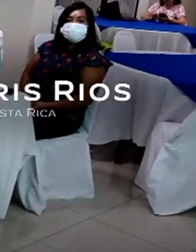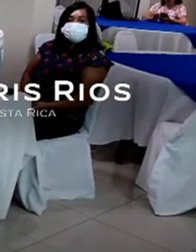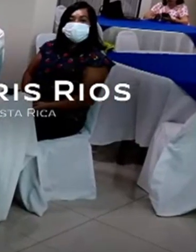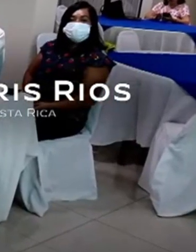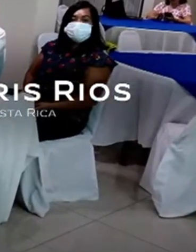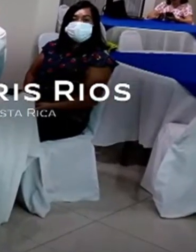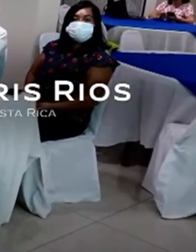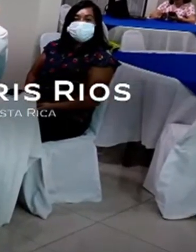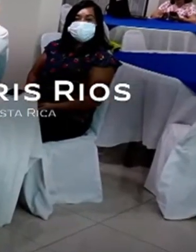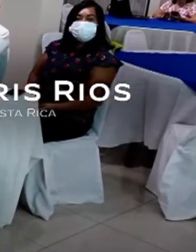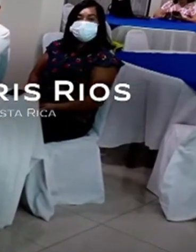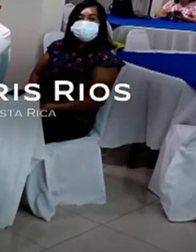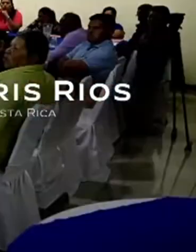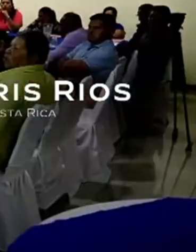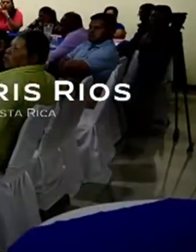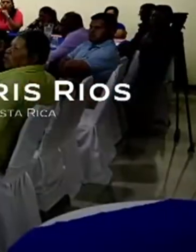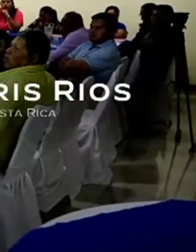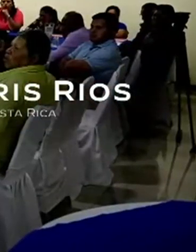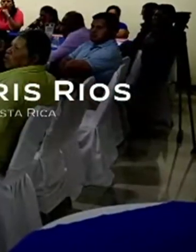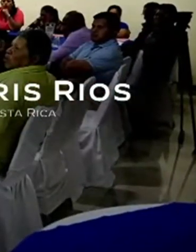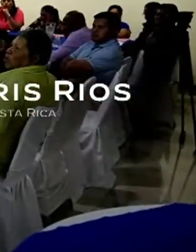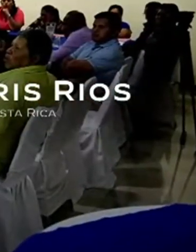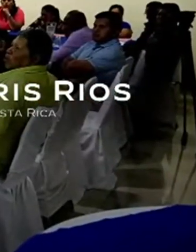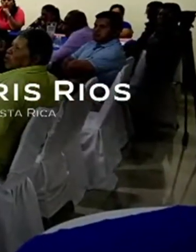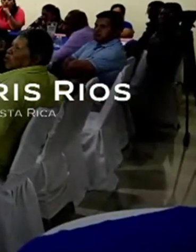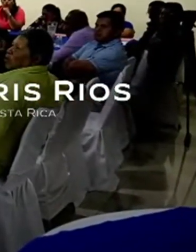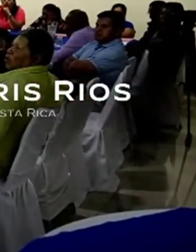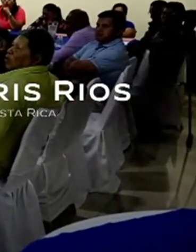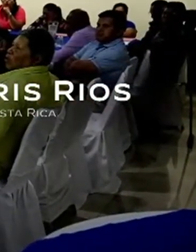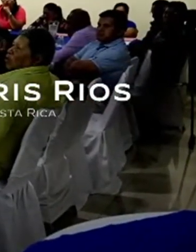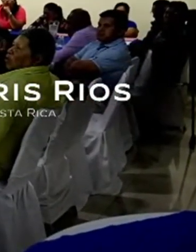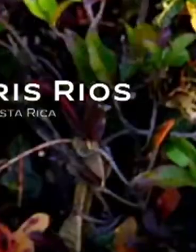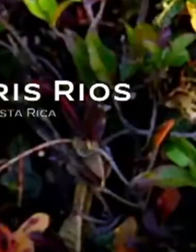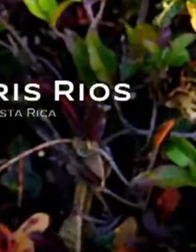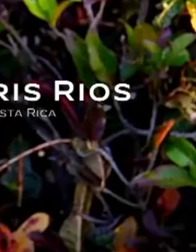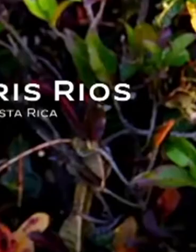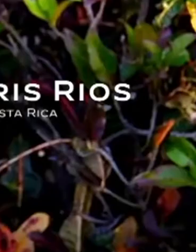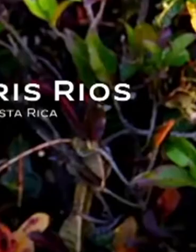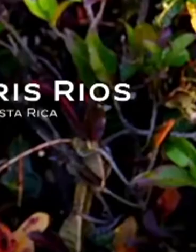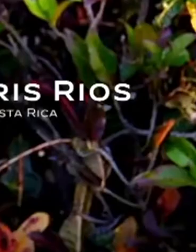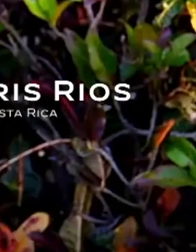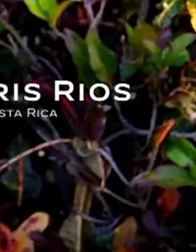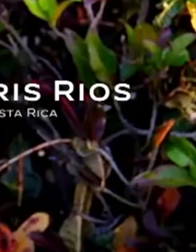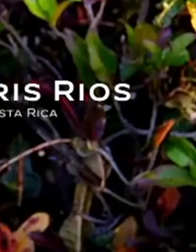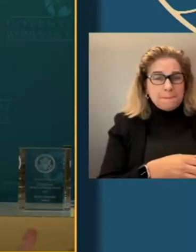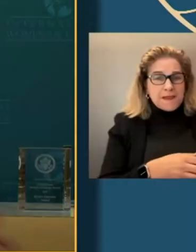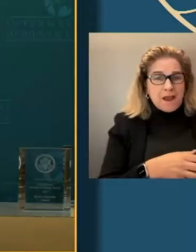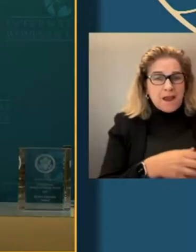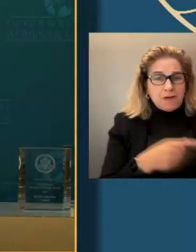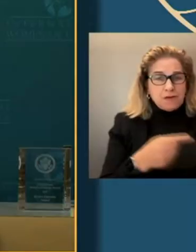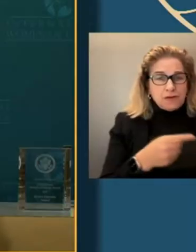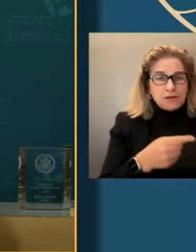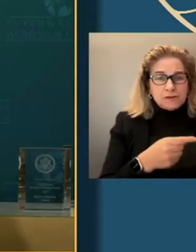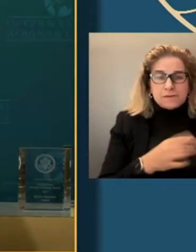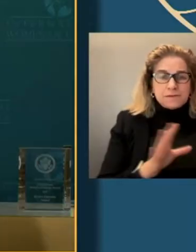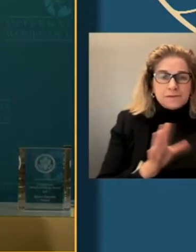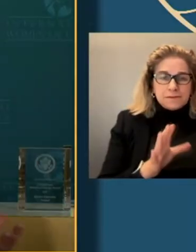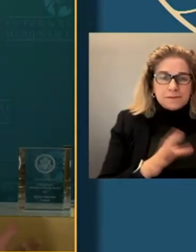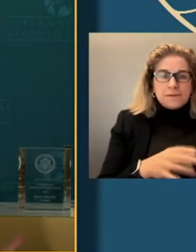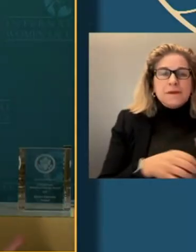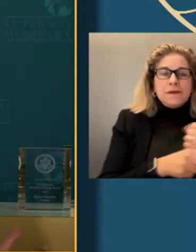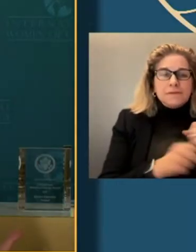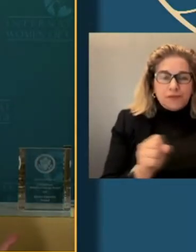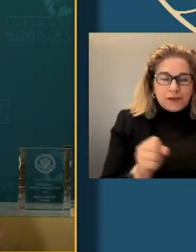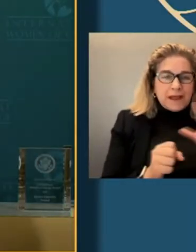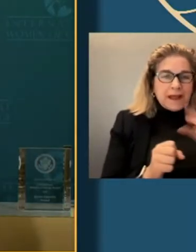esas tierras que hoy hablemos de seguridad alimentaria de economía de salud y acceso a nuestros recursos naturales la